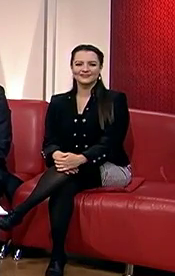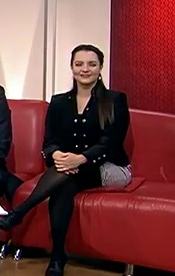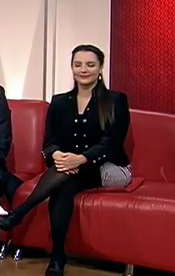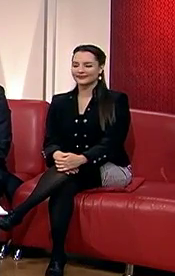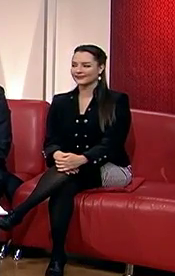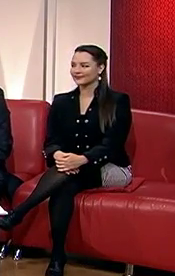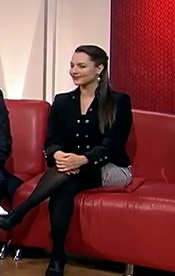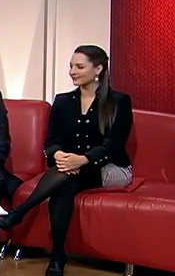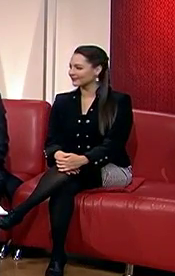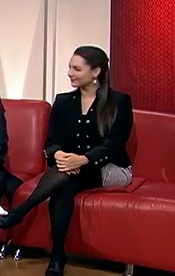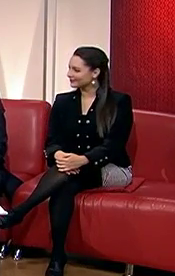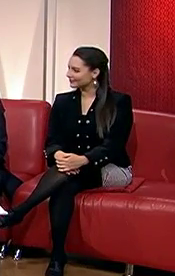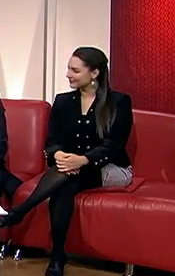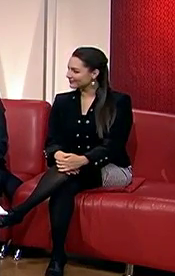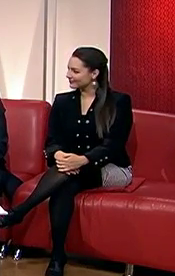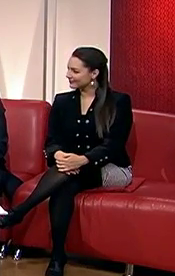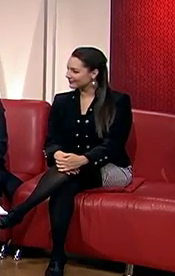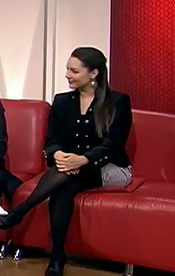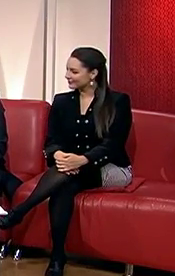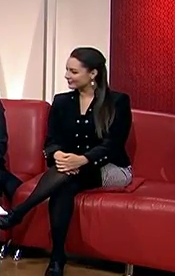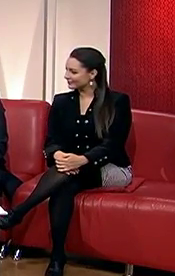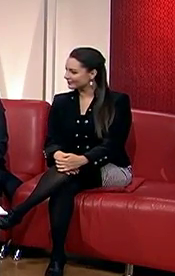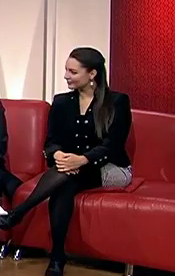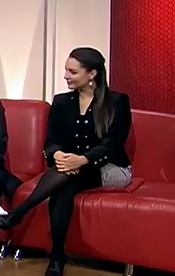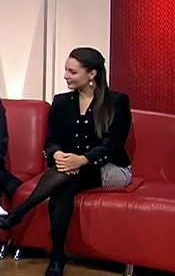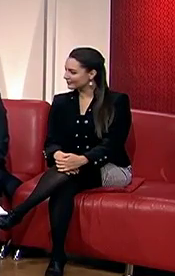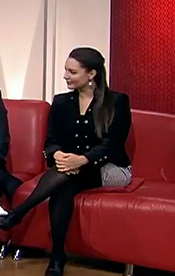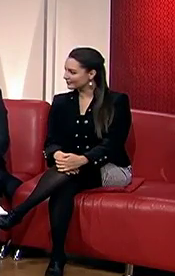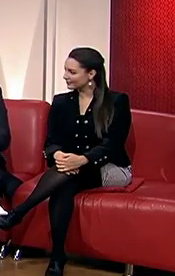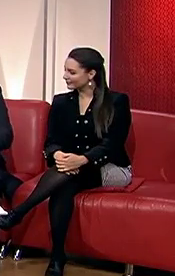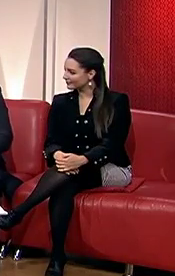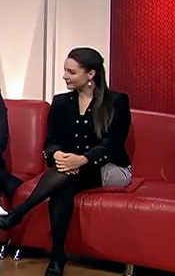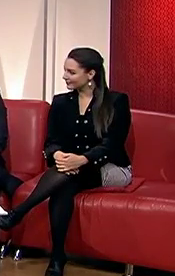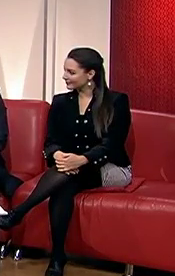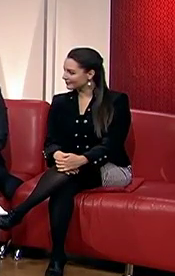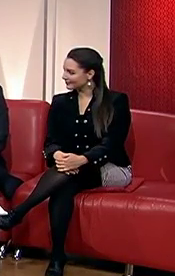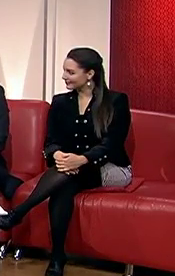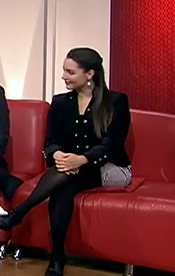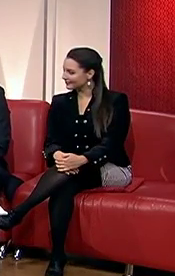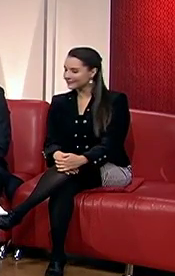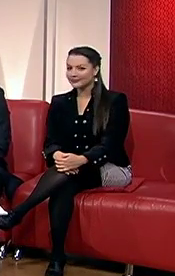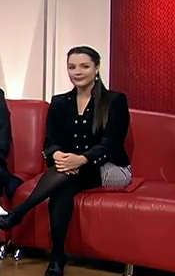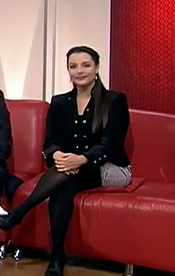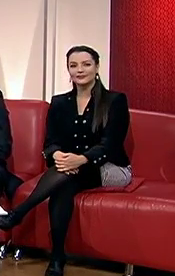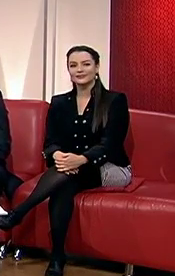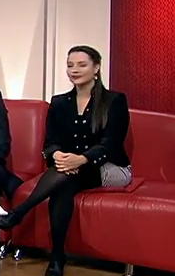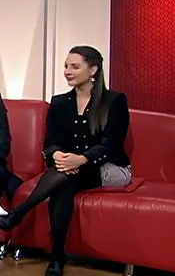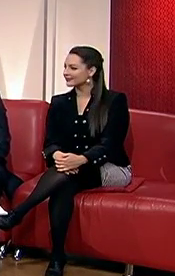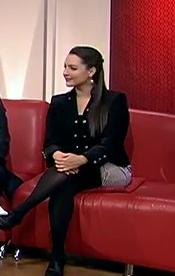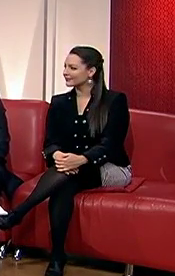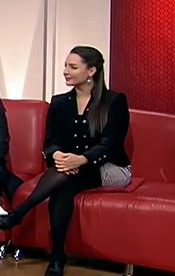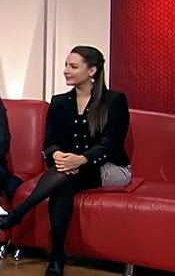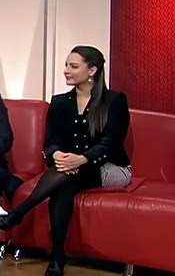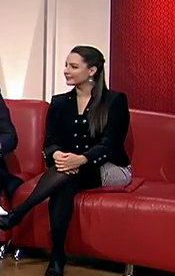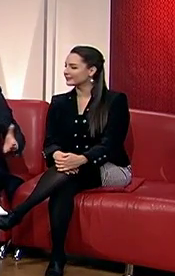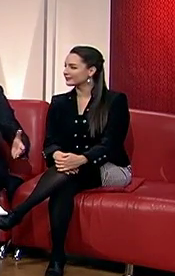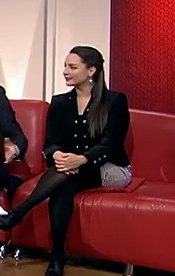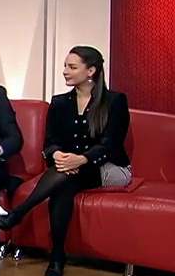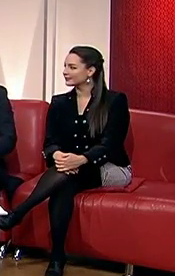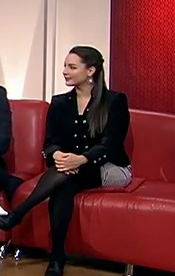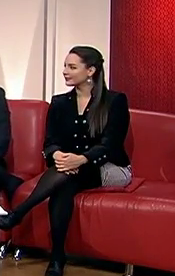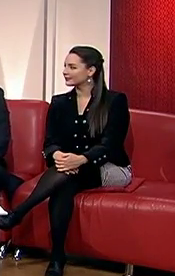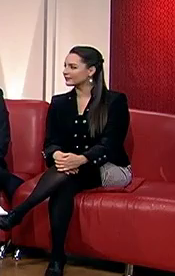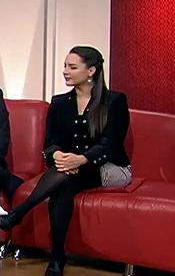cierto, mañana un gran momento para ti, Omar, profesional. Así es. Bueno, el lunes estaremos iniciando con el noticiero Iberoamérica al Día, un gran